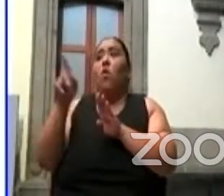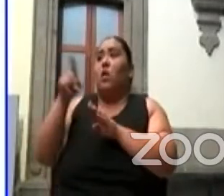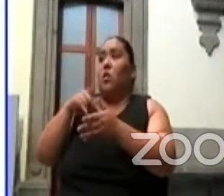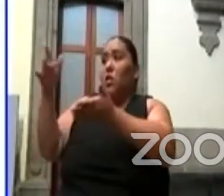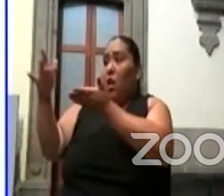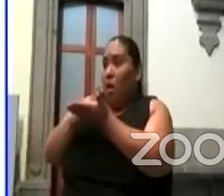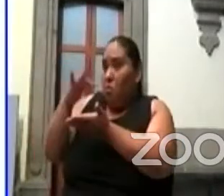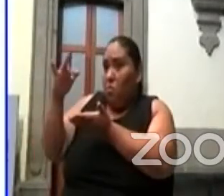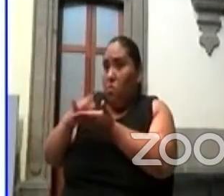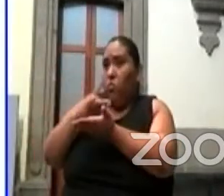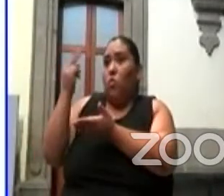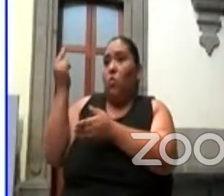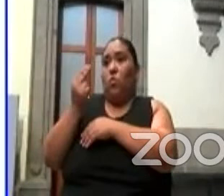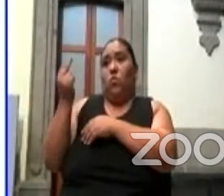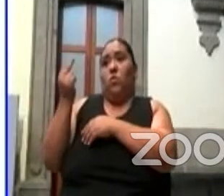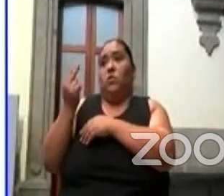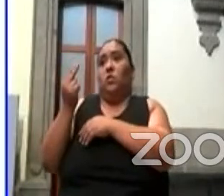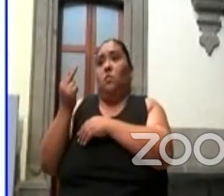pues